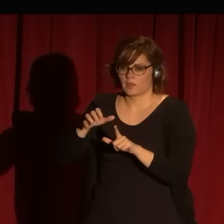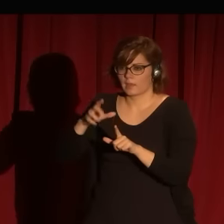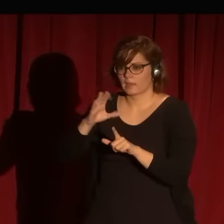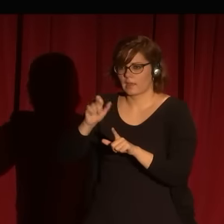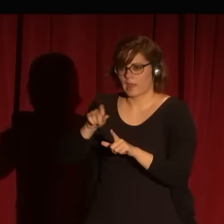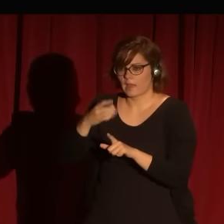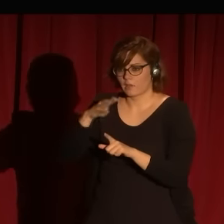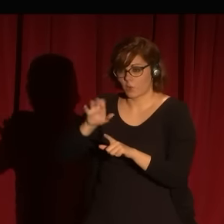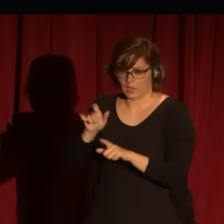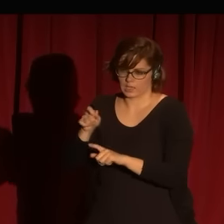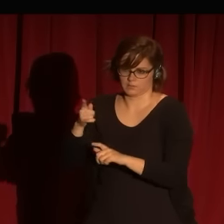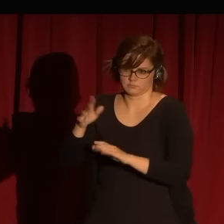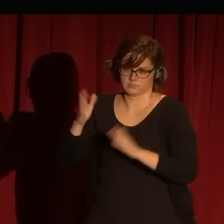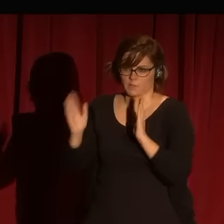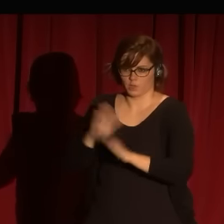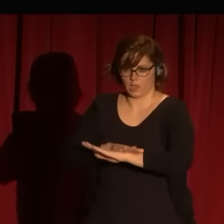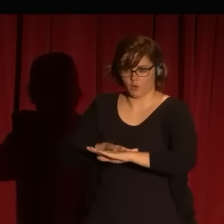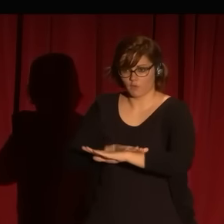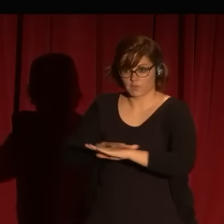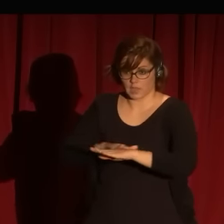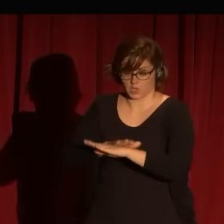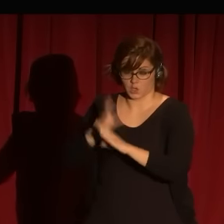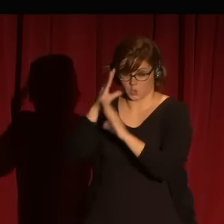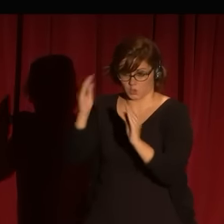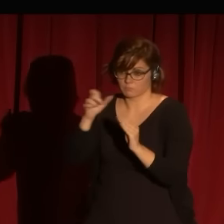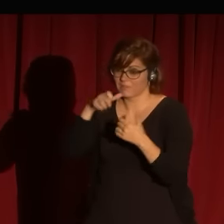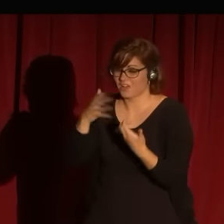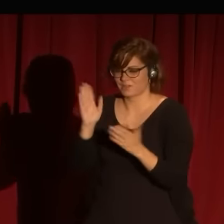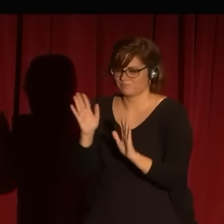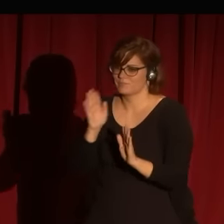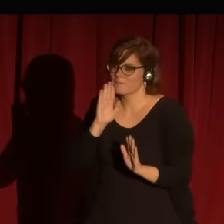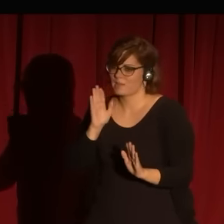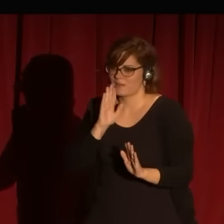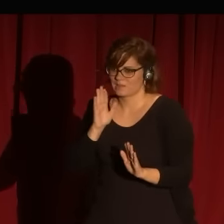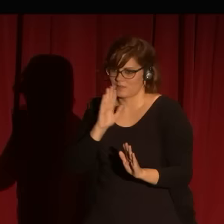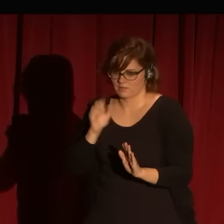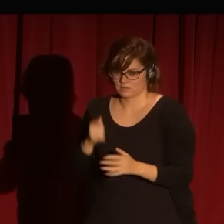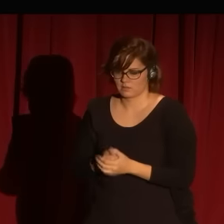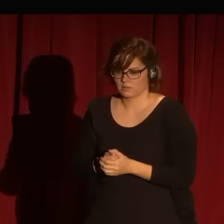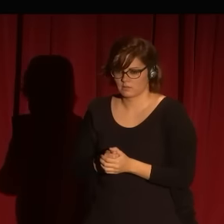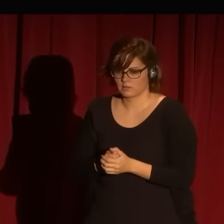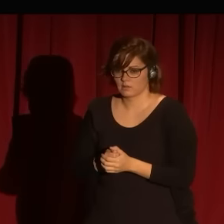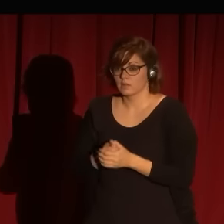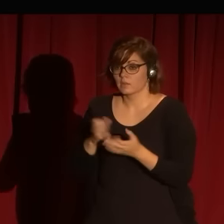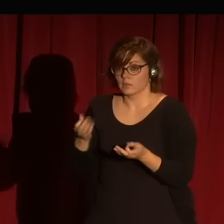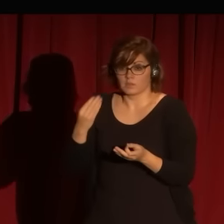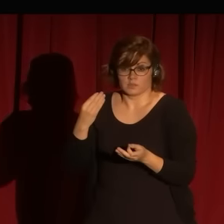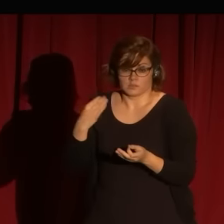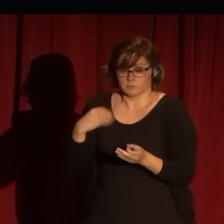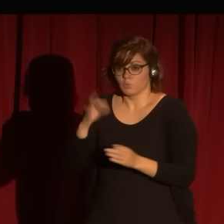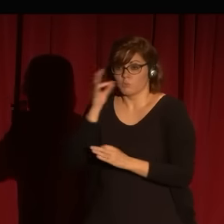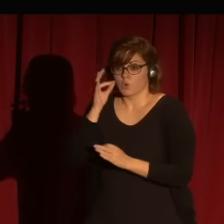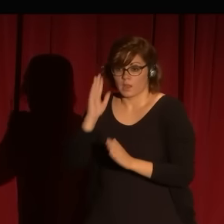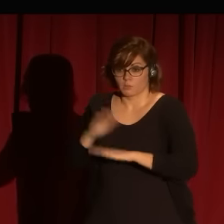segi la mujer que gobierna en los Países Bajos meridionales en lo que hoy en día es Bélgica que es por lo tanto la mujer que gobierna en época de Clara pites